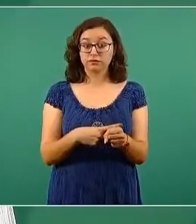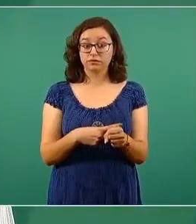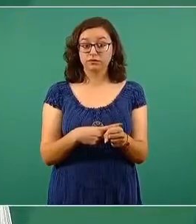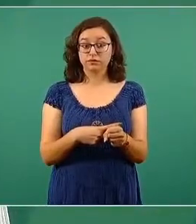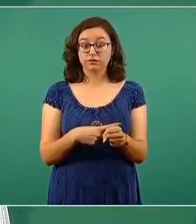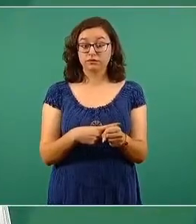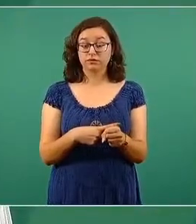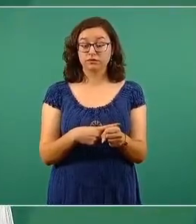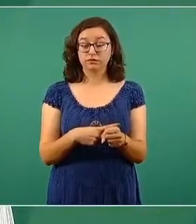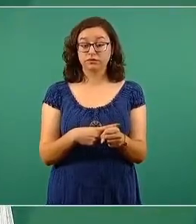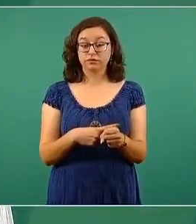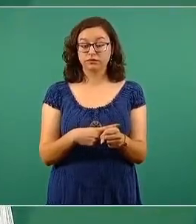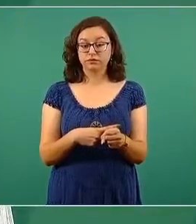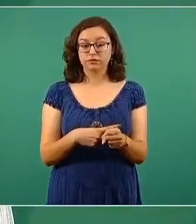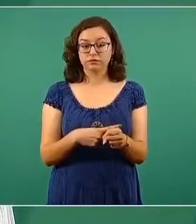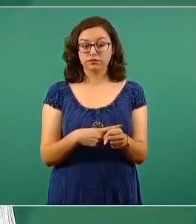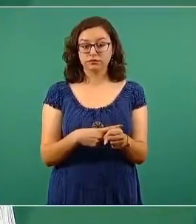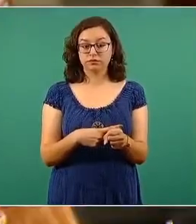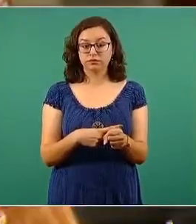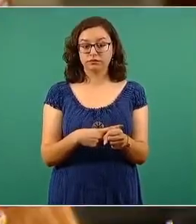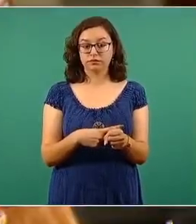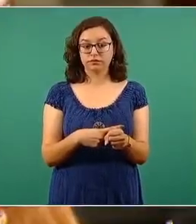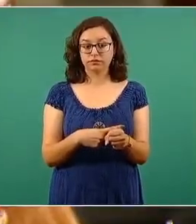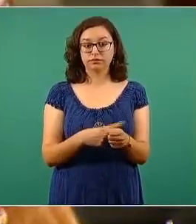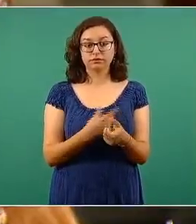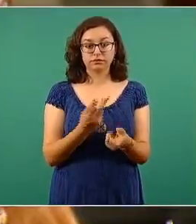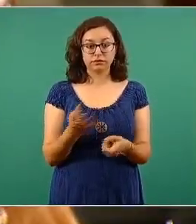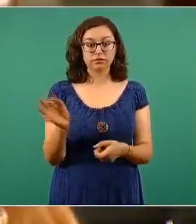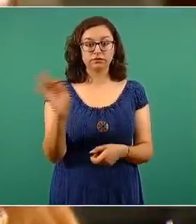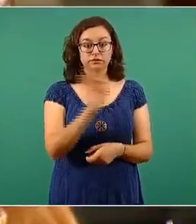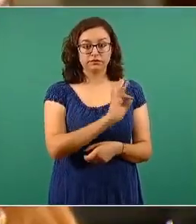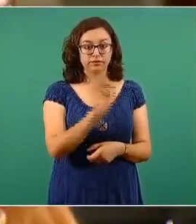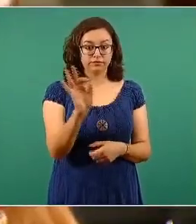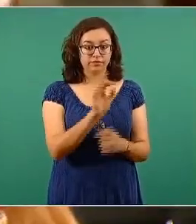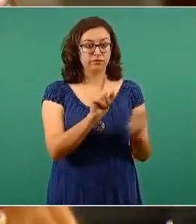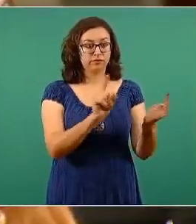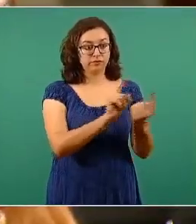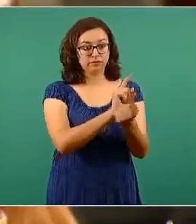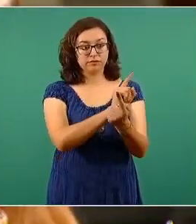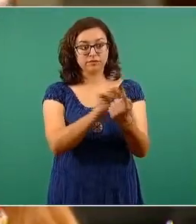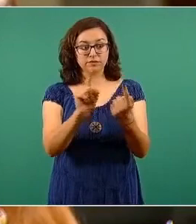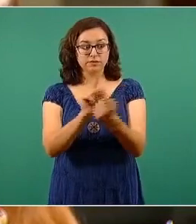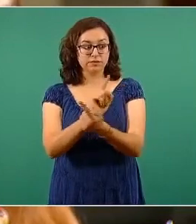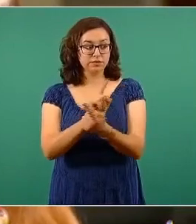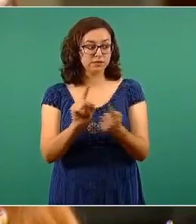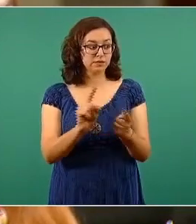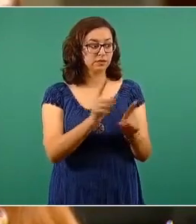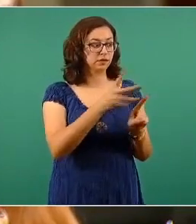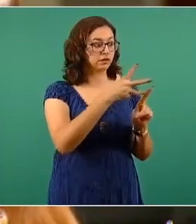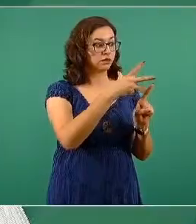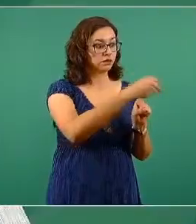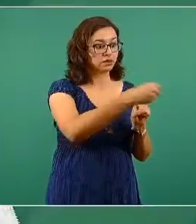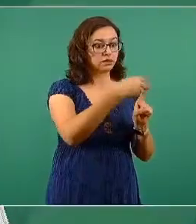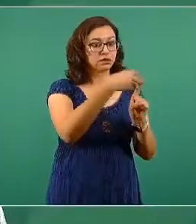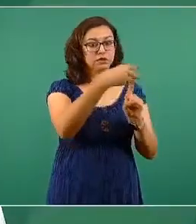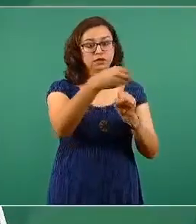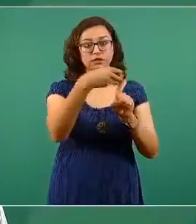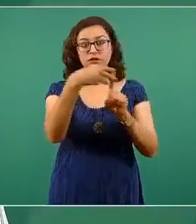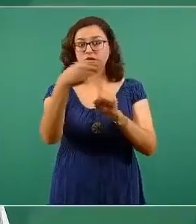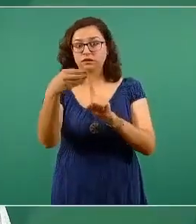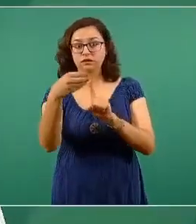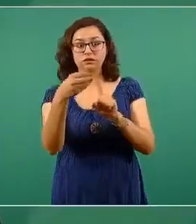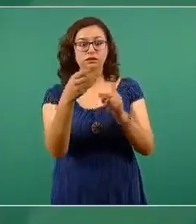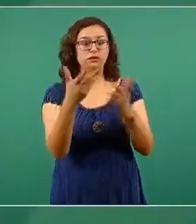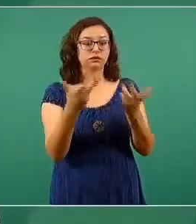y es mejor suponer que esta persona pudiera haber estado en contacto con personas de otros salones en algunos